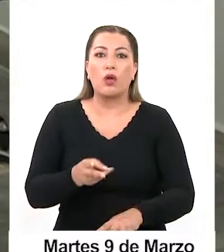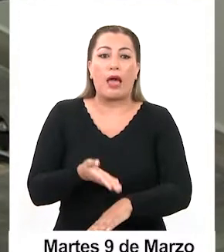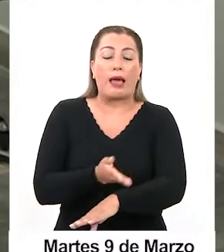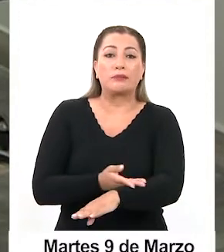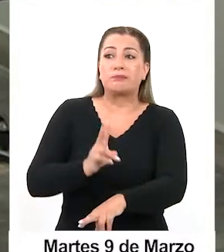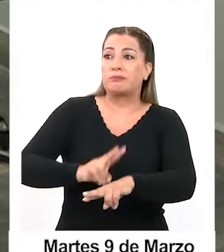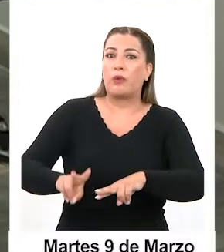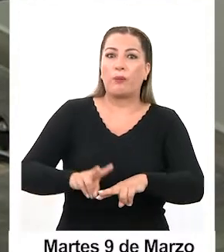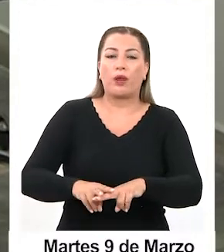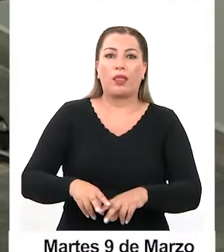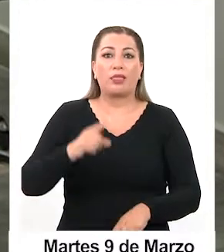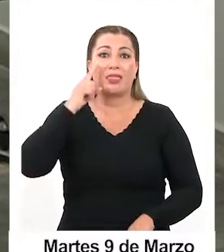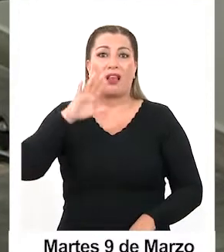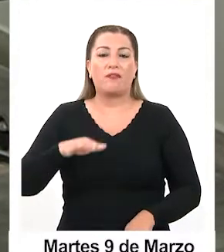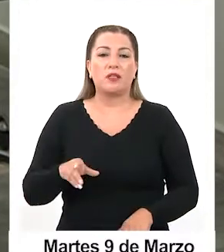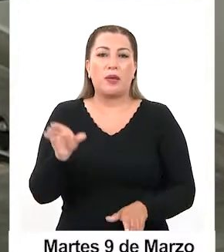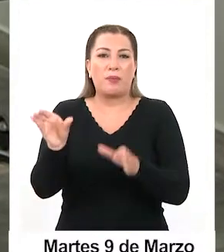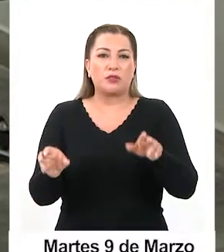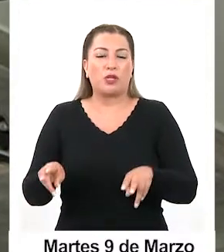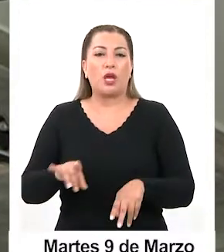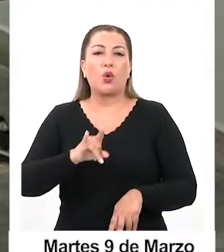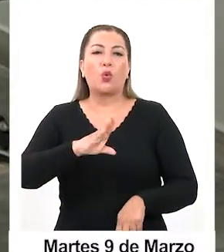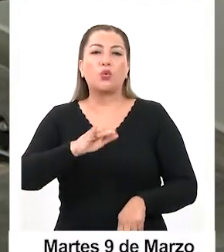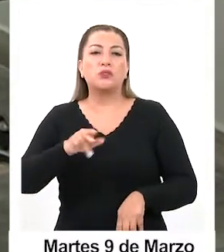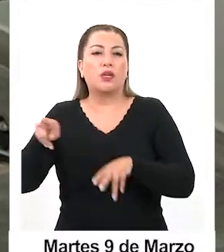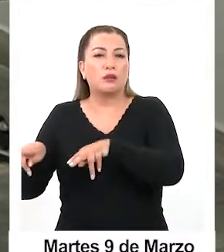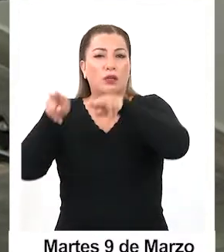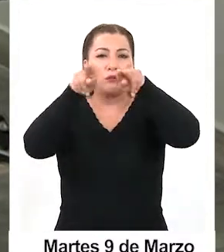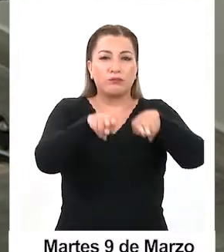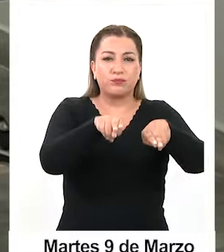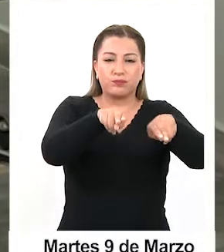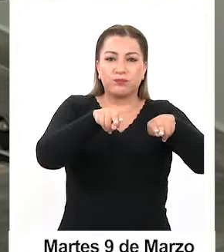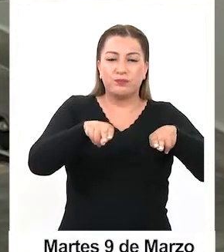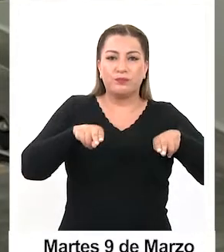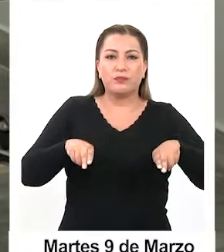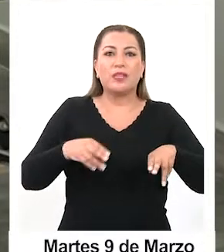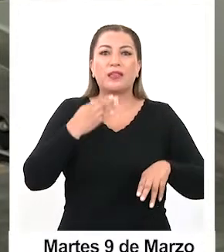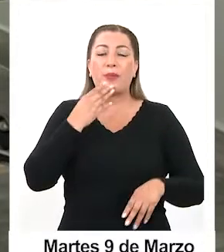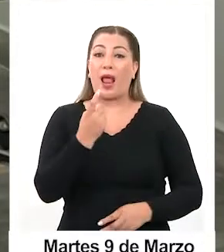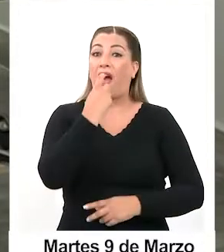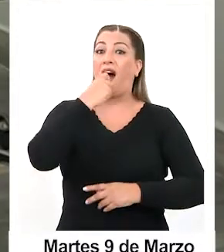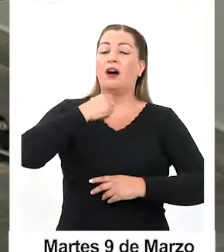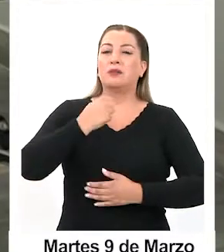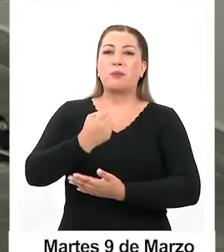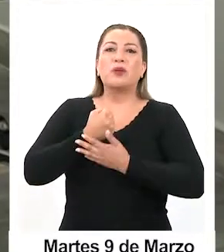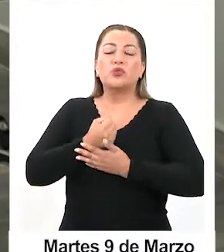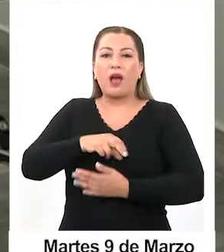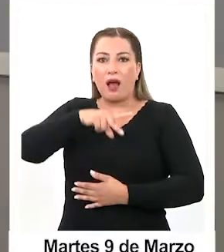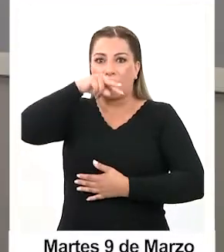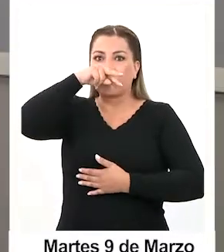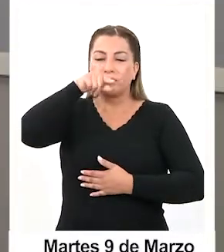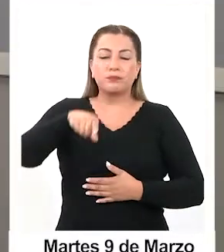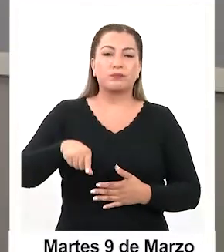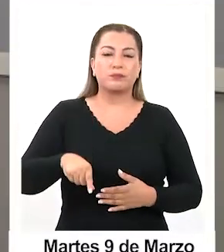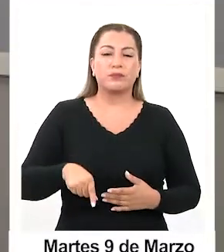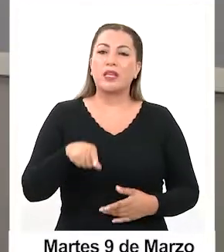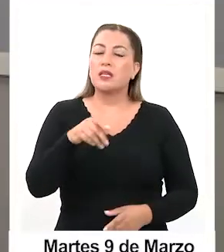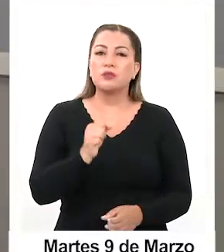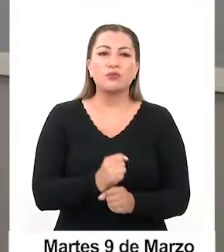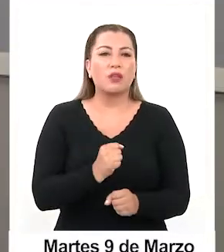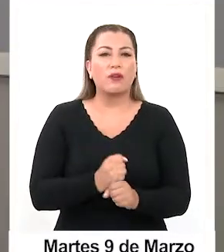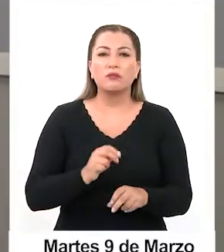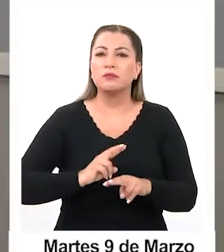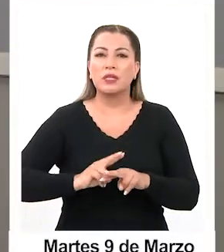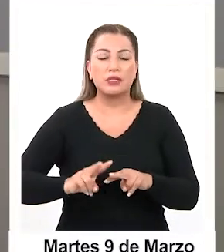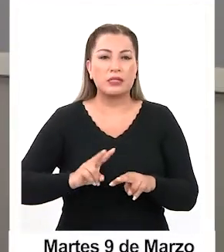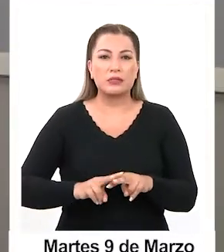el aumentar la capacidad de camas UCI, proveer de ventiladores mecánicos. Acá hubo un trabajo que se hizo